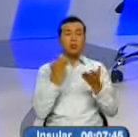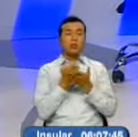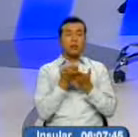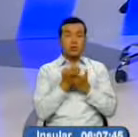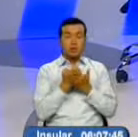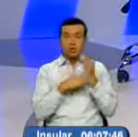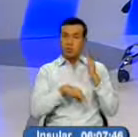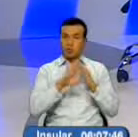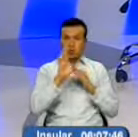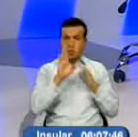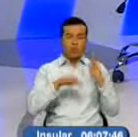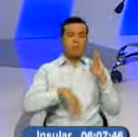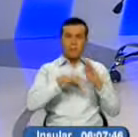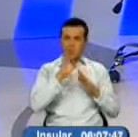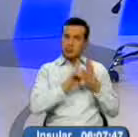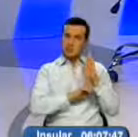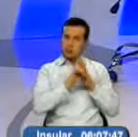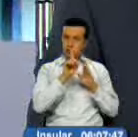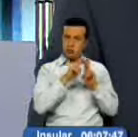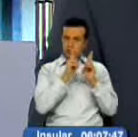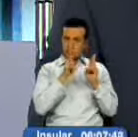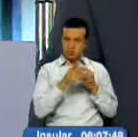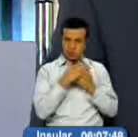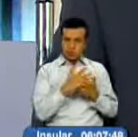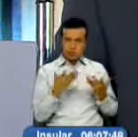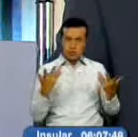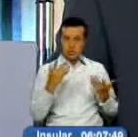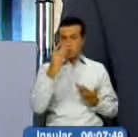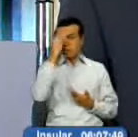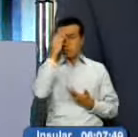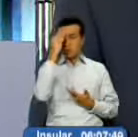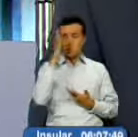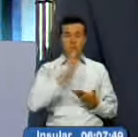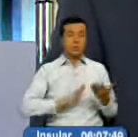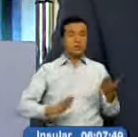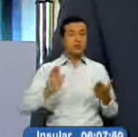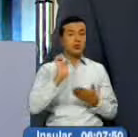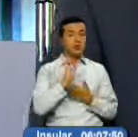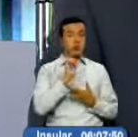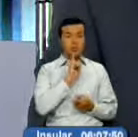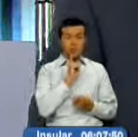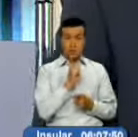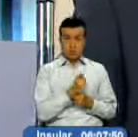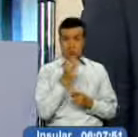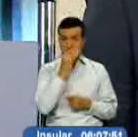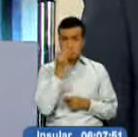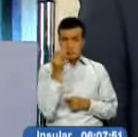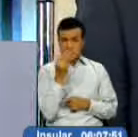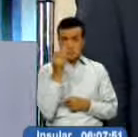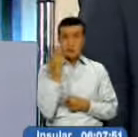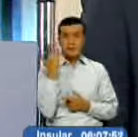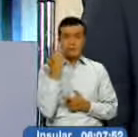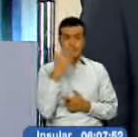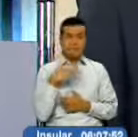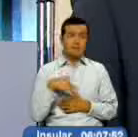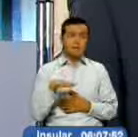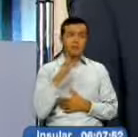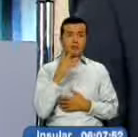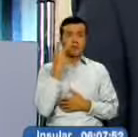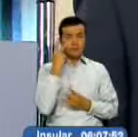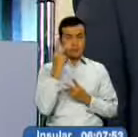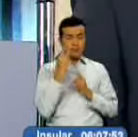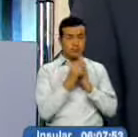macroeconómicos, sino como indicadores de desarrollo humano. Y en ese sentido, la educación en el Ecuador, ¿cómo está jugando en términos de coberturas, en términos de